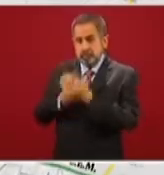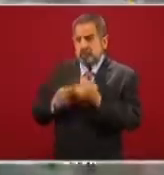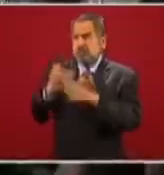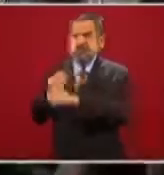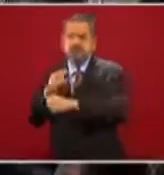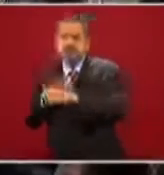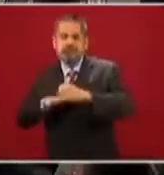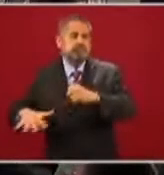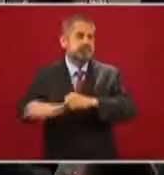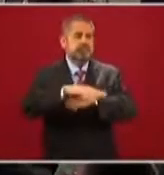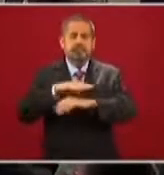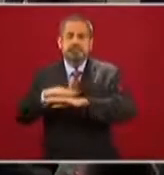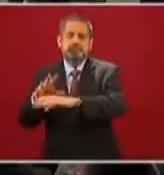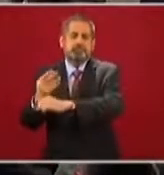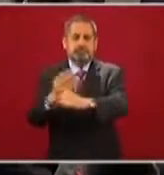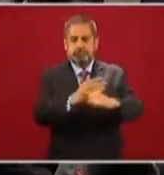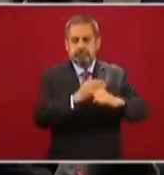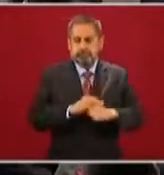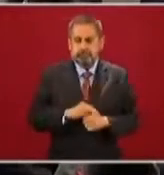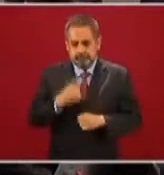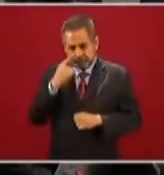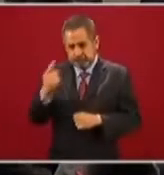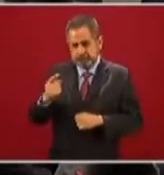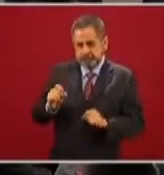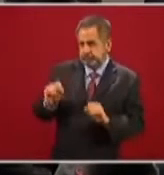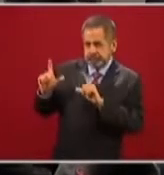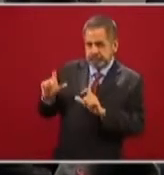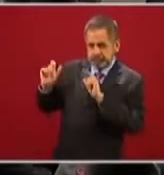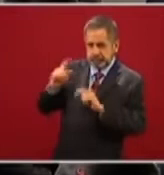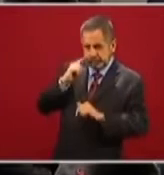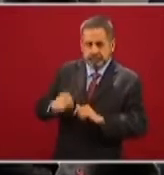público. Si lo mostramos uno a uno muy rápidamente.